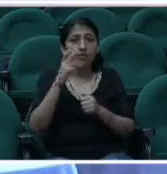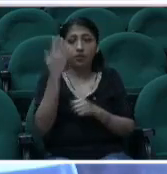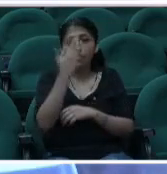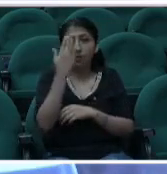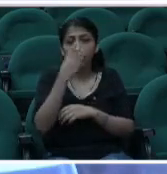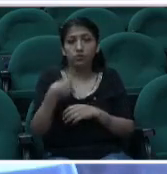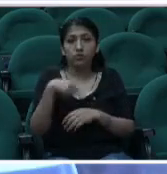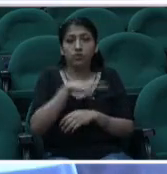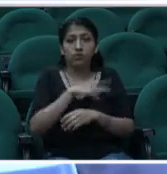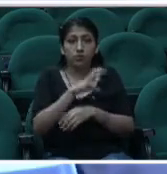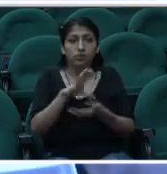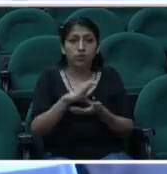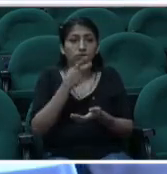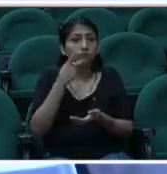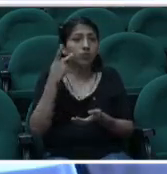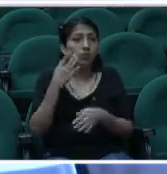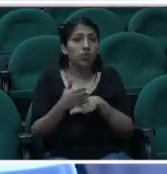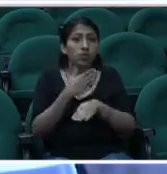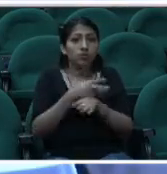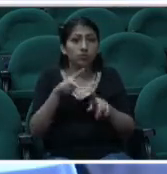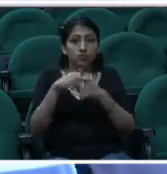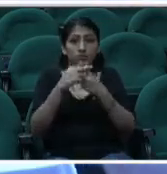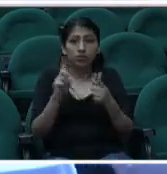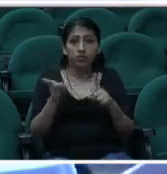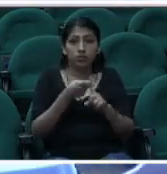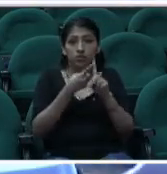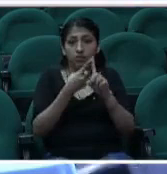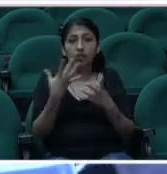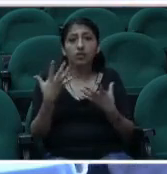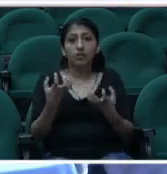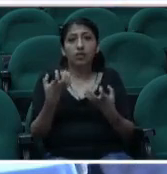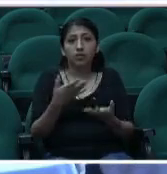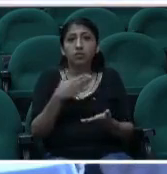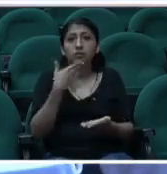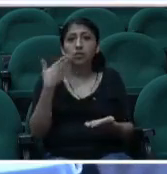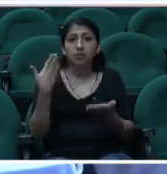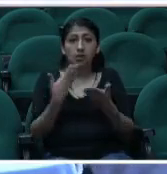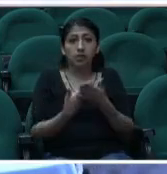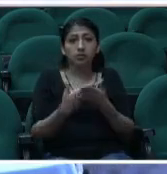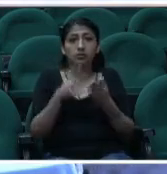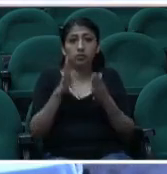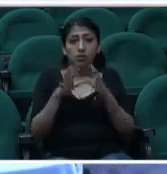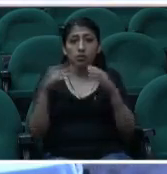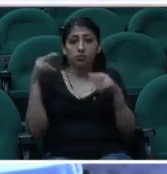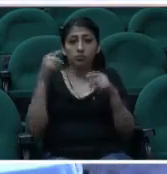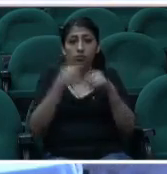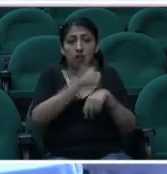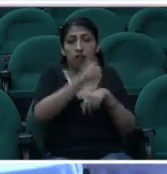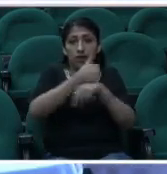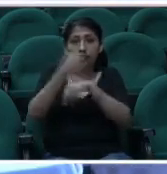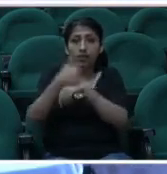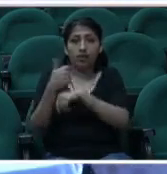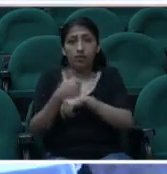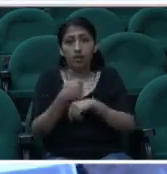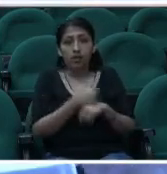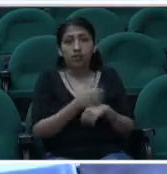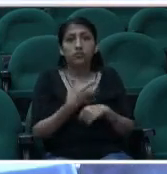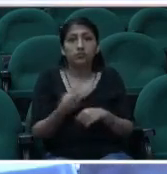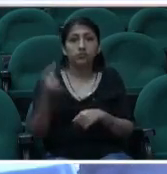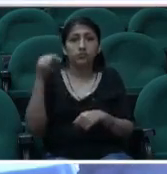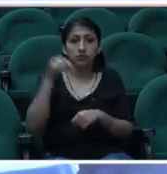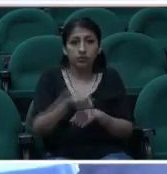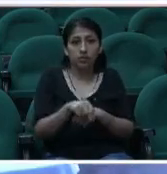ciudad de puyo y antes de iniciar con esta primera parte queremos agradecer la presencia de los candidatos que han